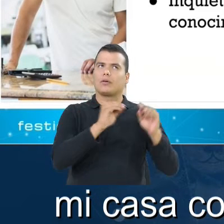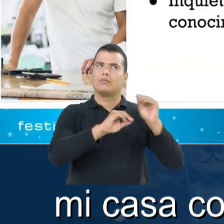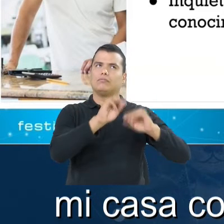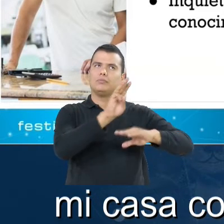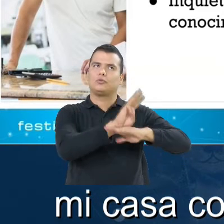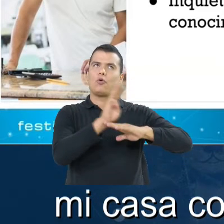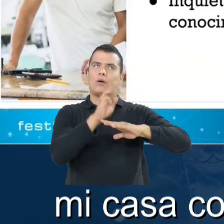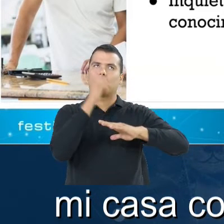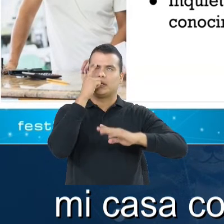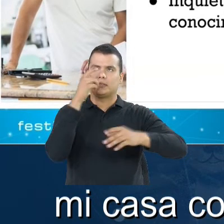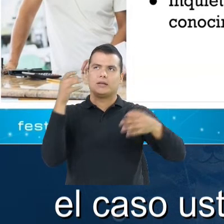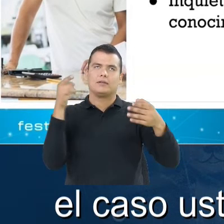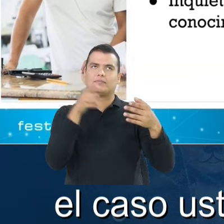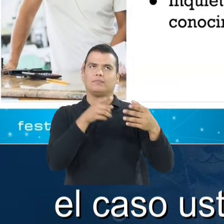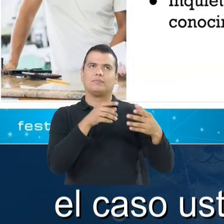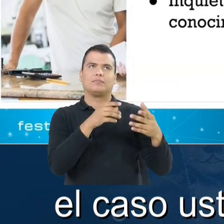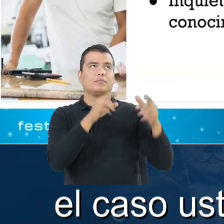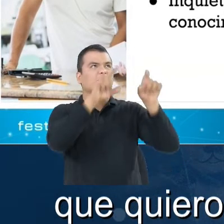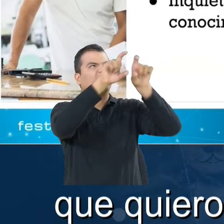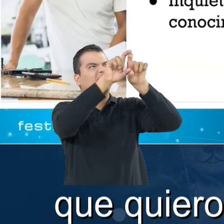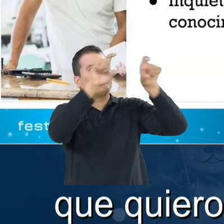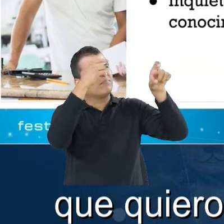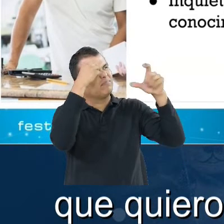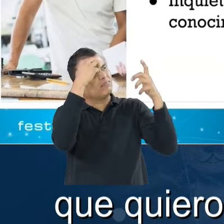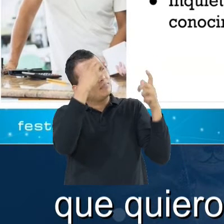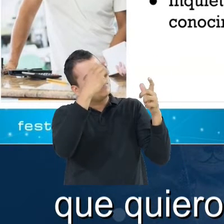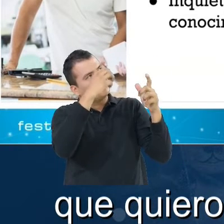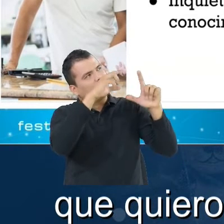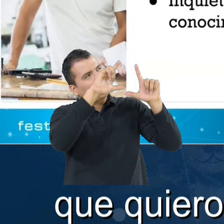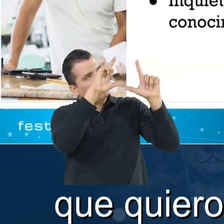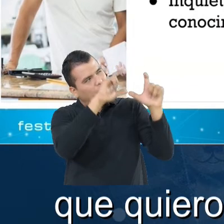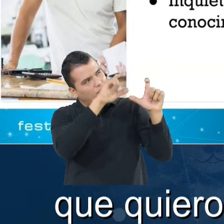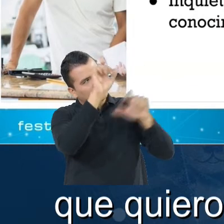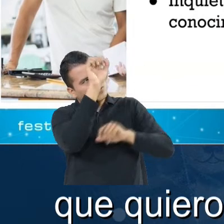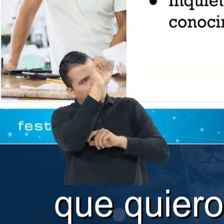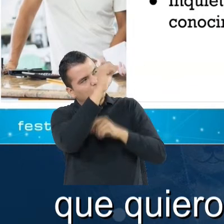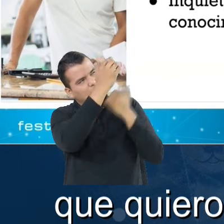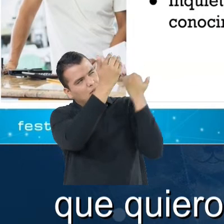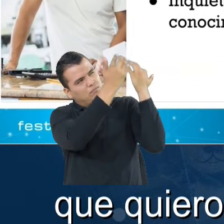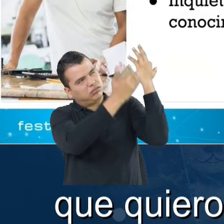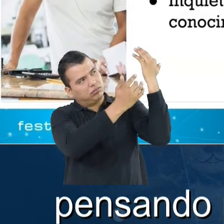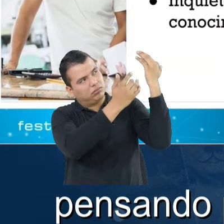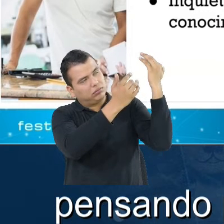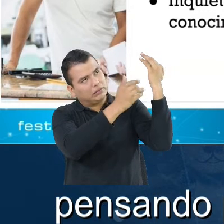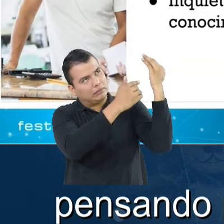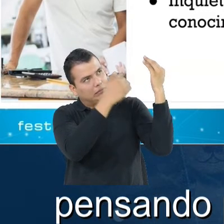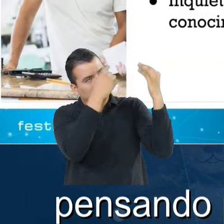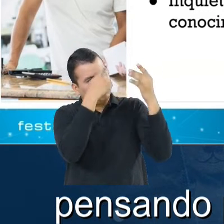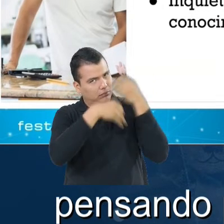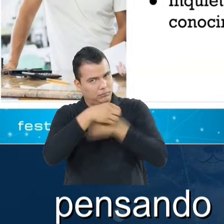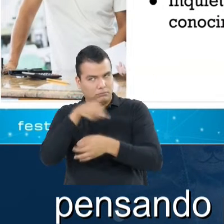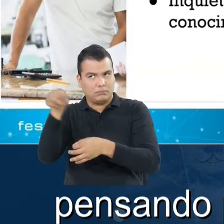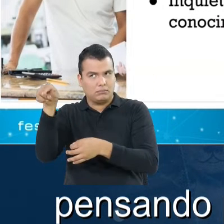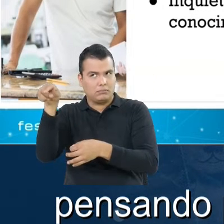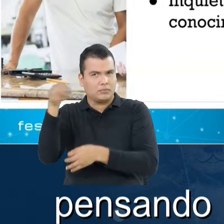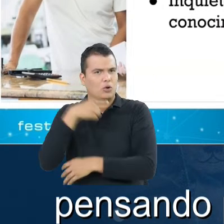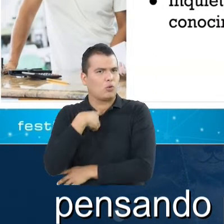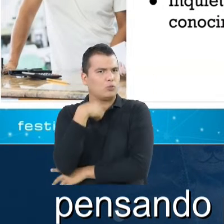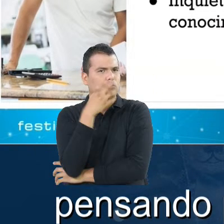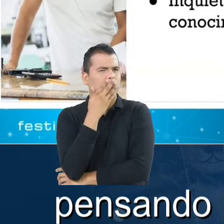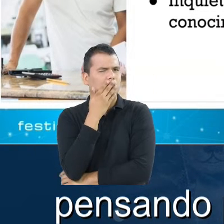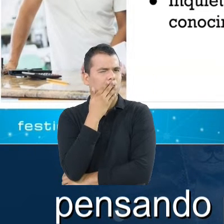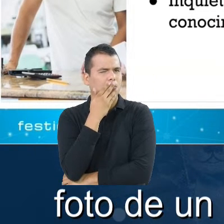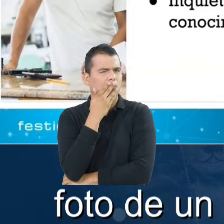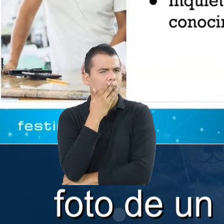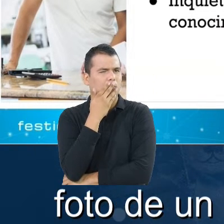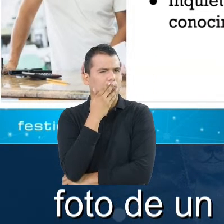y estoy pensando poner en el banner inicial una foto de un carro en llamas. Ustedes tienen que preguntarse, ¿a Federico le gustaría ver una